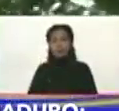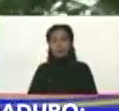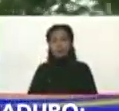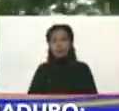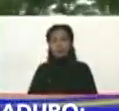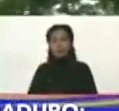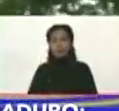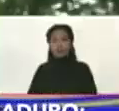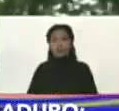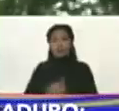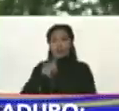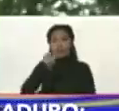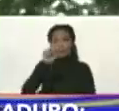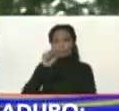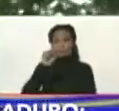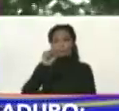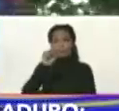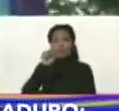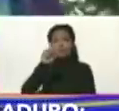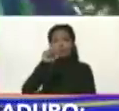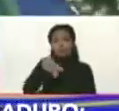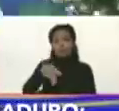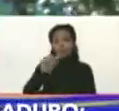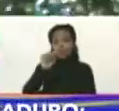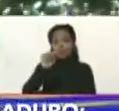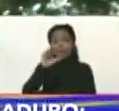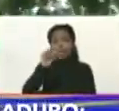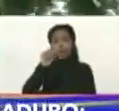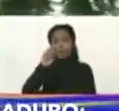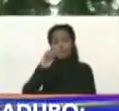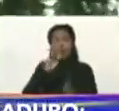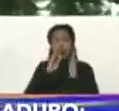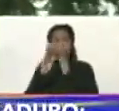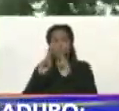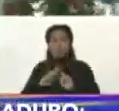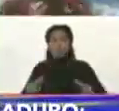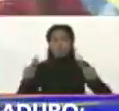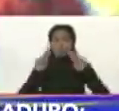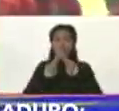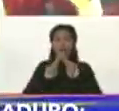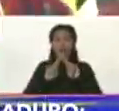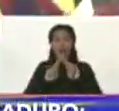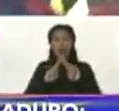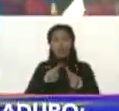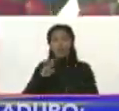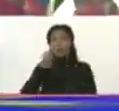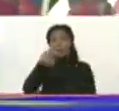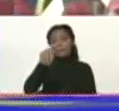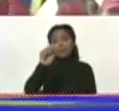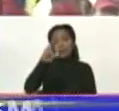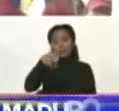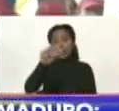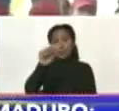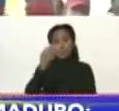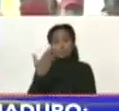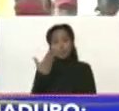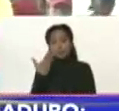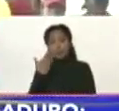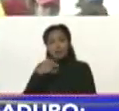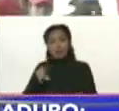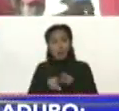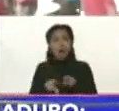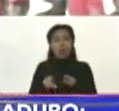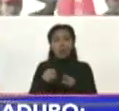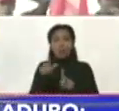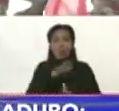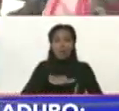Pachacama, orden universal. Y Pachamama, Madre Tierra, que forman el espacio, el tiempo, la